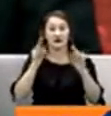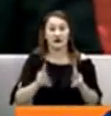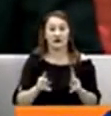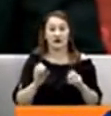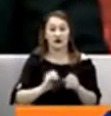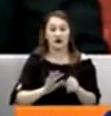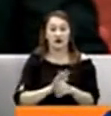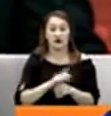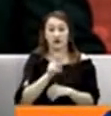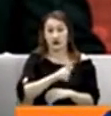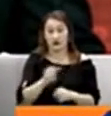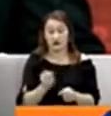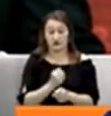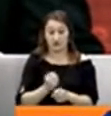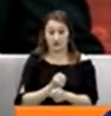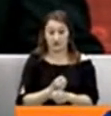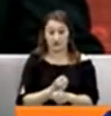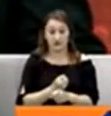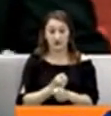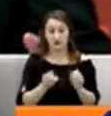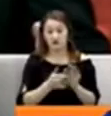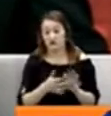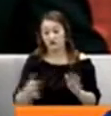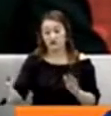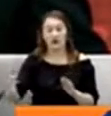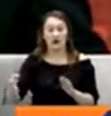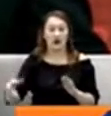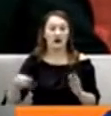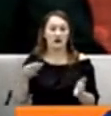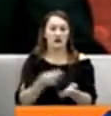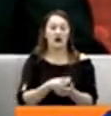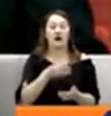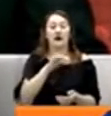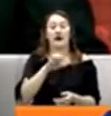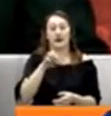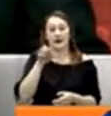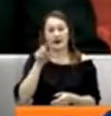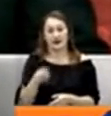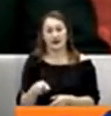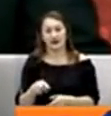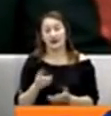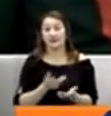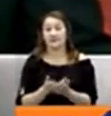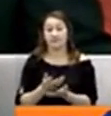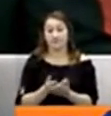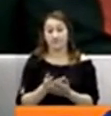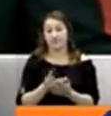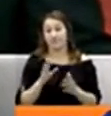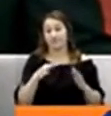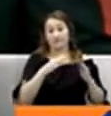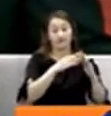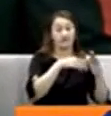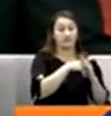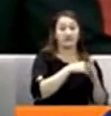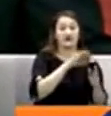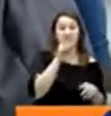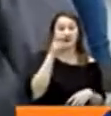sus trabajadores. El resto de días serán cubiertos por las EPS, que además sugieren el aislamiento por